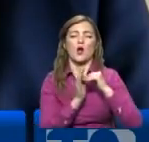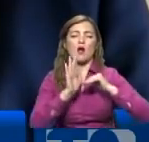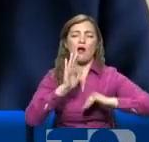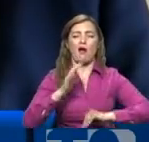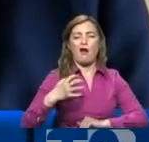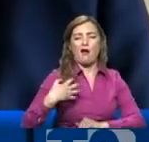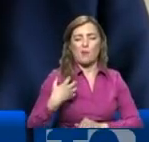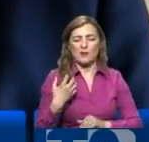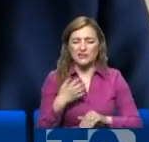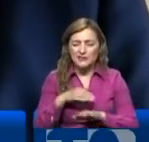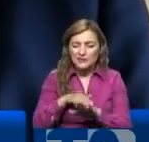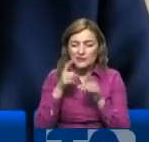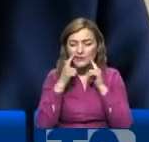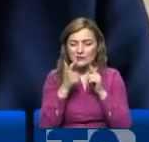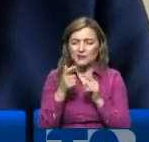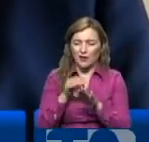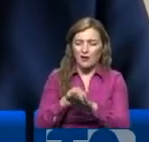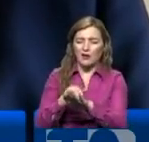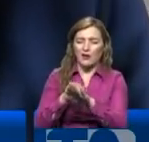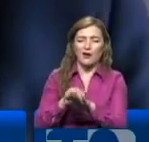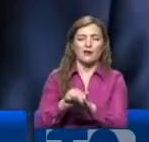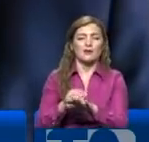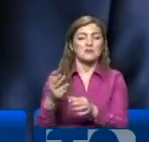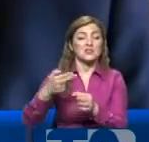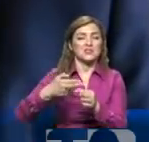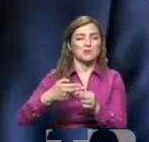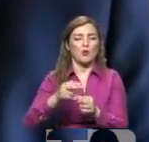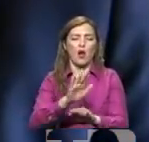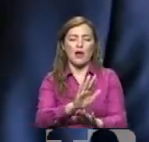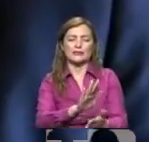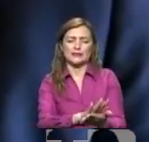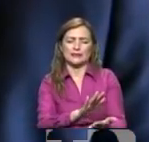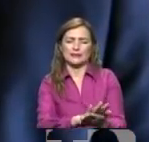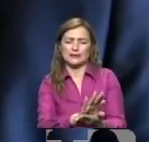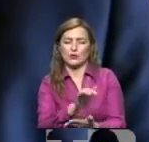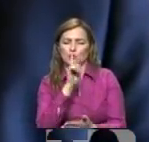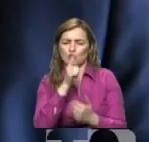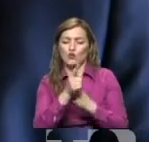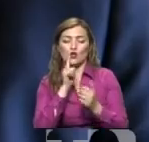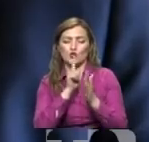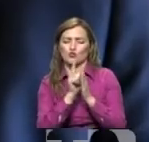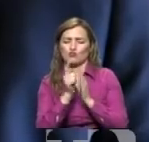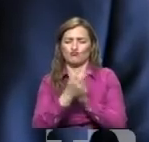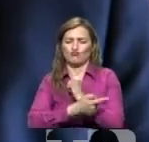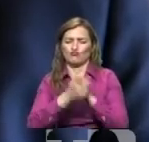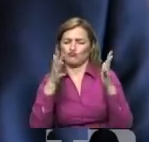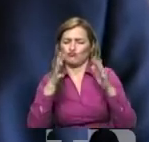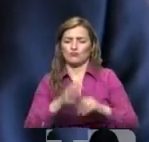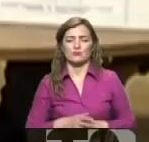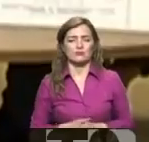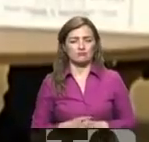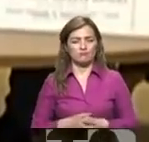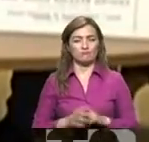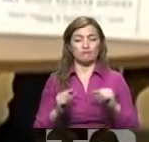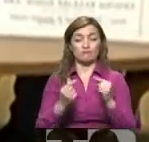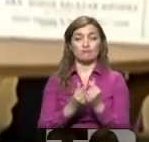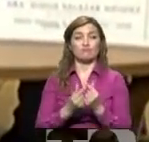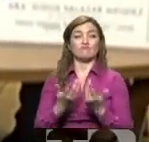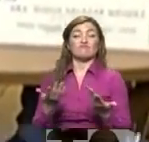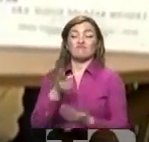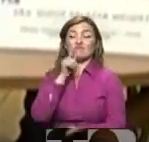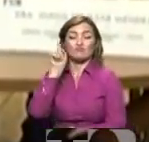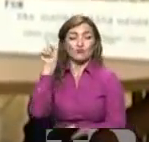compromiso, con la complicidad de los actores. Incluso hubo un grupo dedicado a garantizar impunidad. Se refiere al